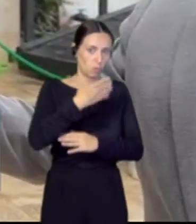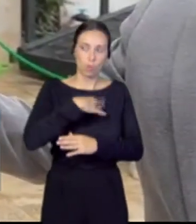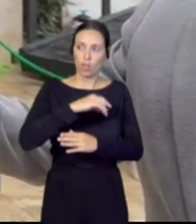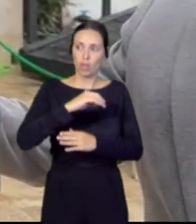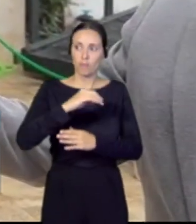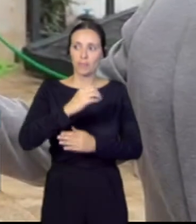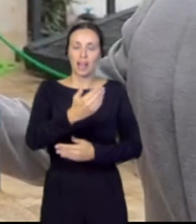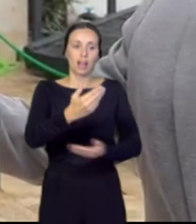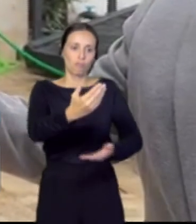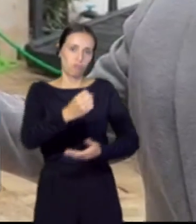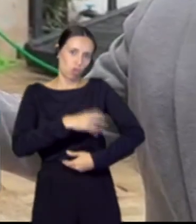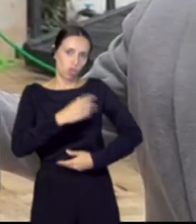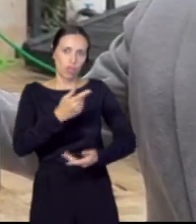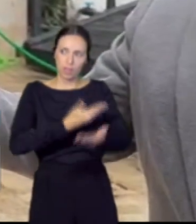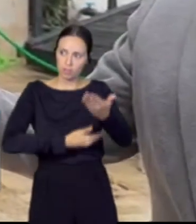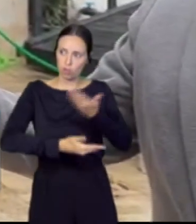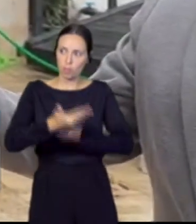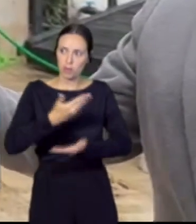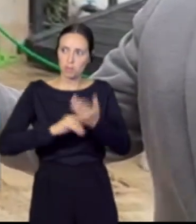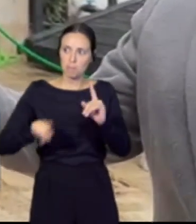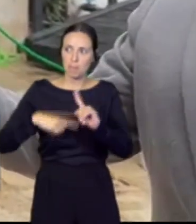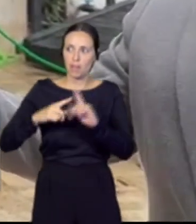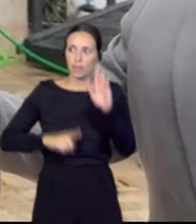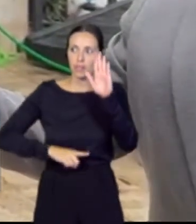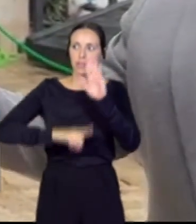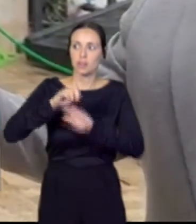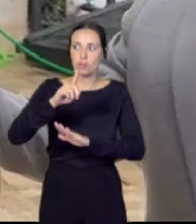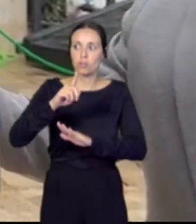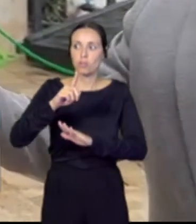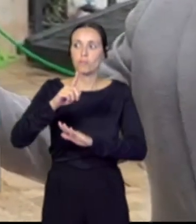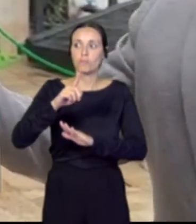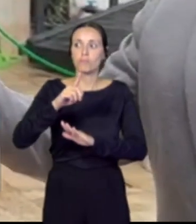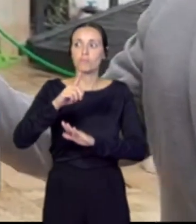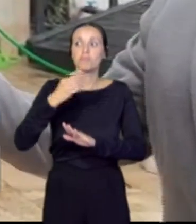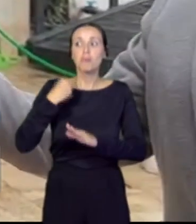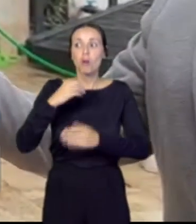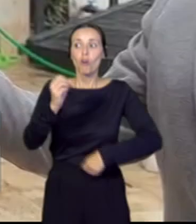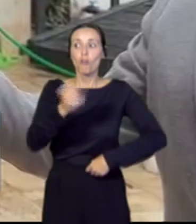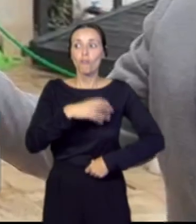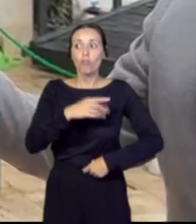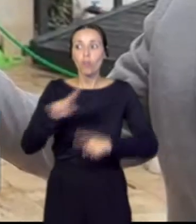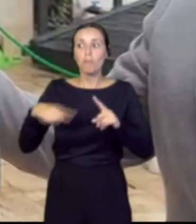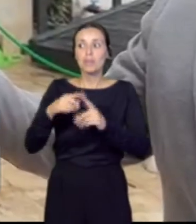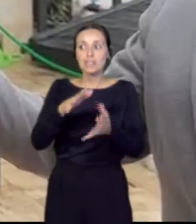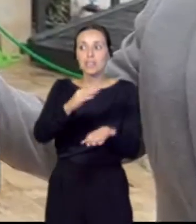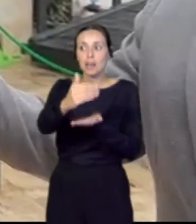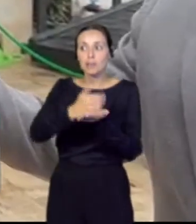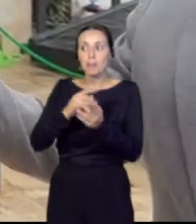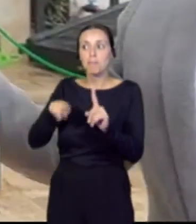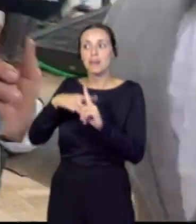y desarrollo y que luego reforzaría el que tenga una personalidad jurídica para poder captar esos fondos y gestionarlos para el desarrollo de nuestra